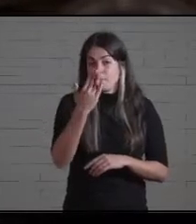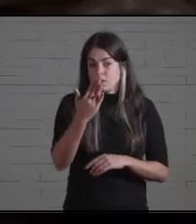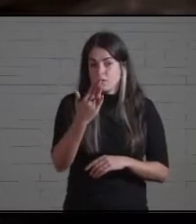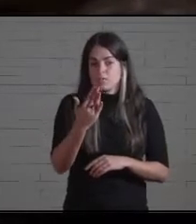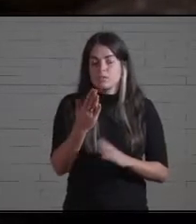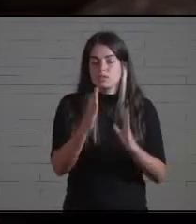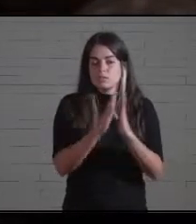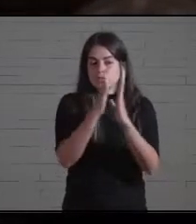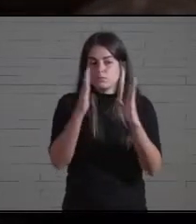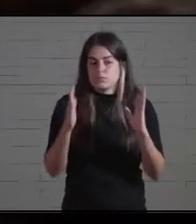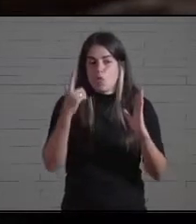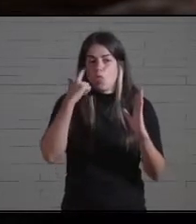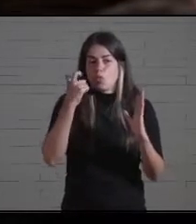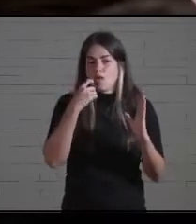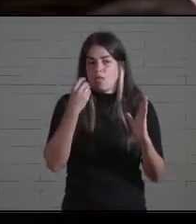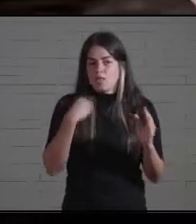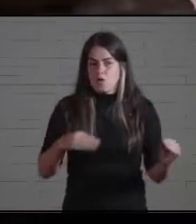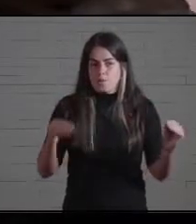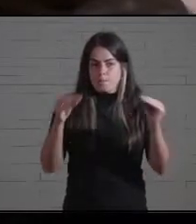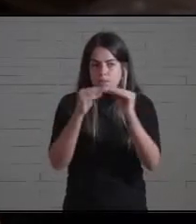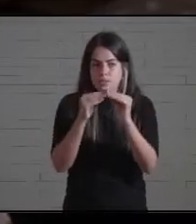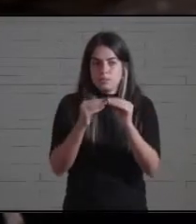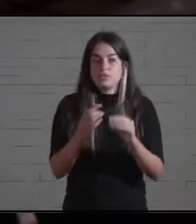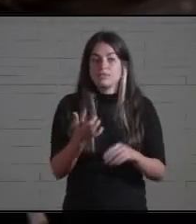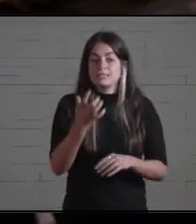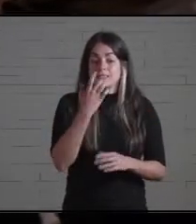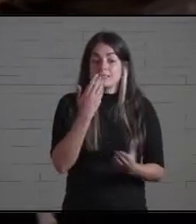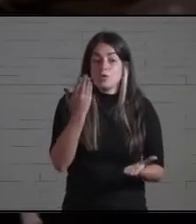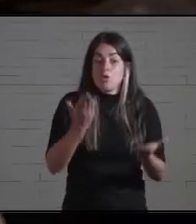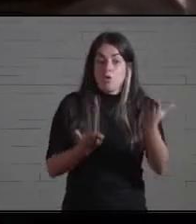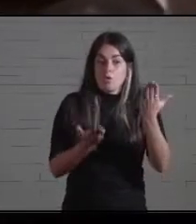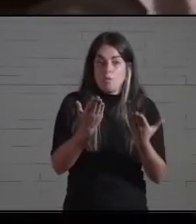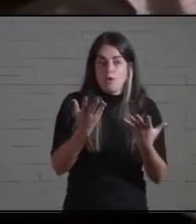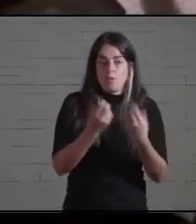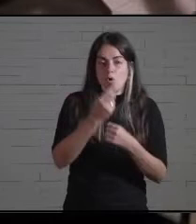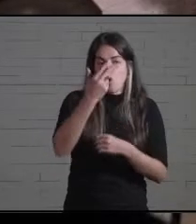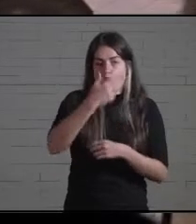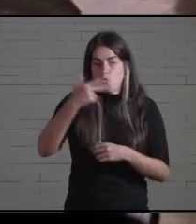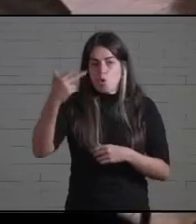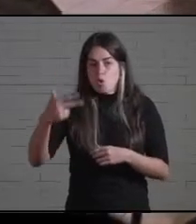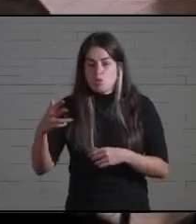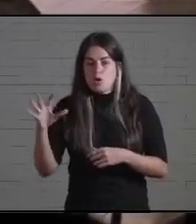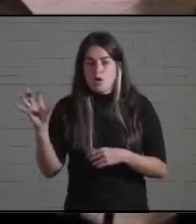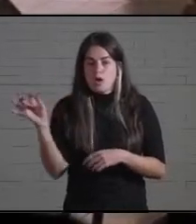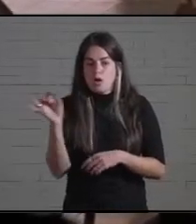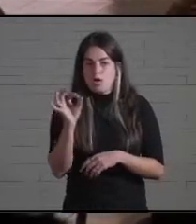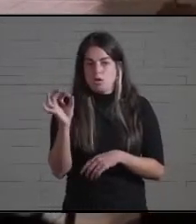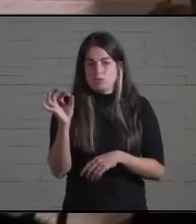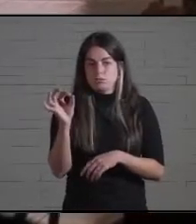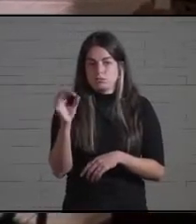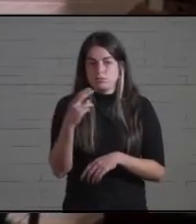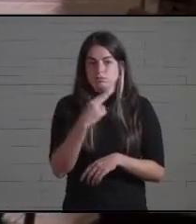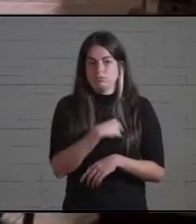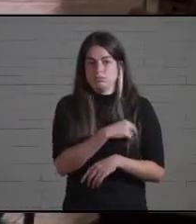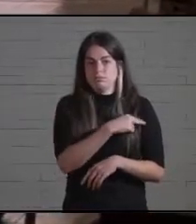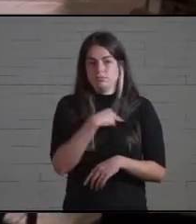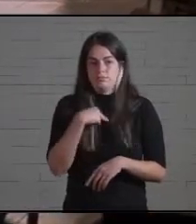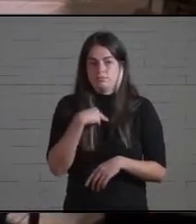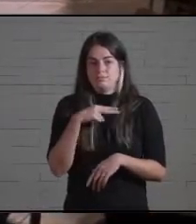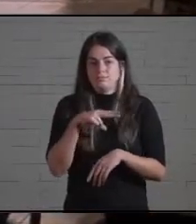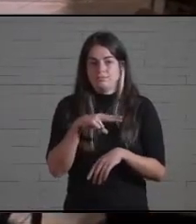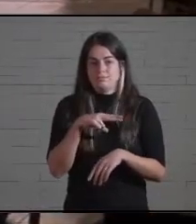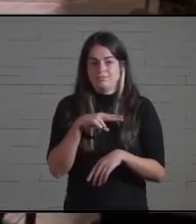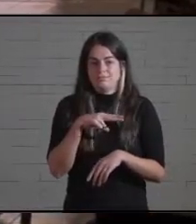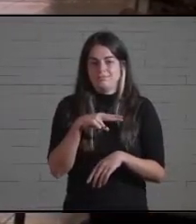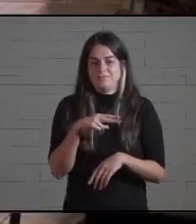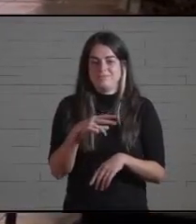es el mismo. Si lo comparamos con Noruega y Suecia, ellos tienen también Suecia